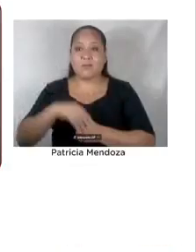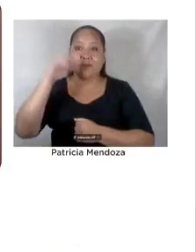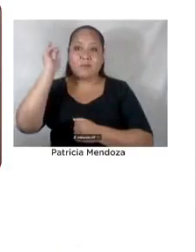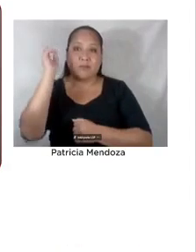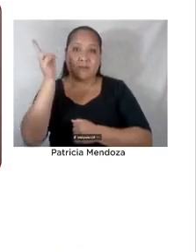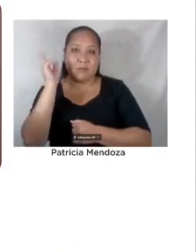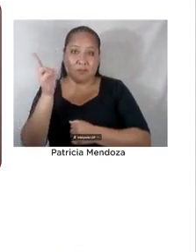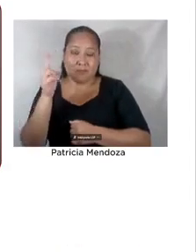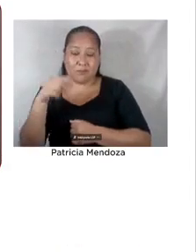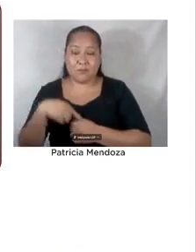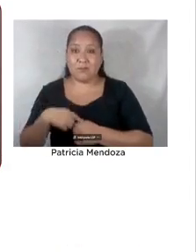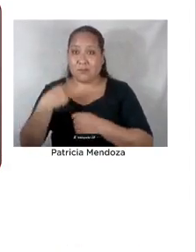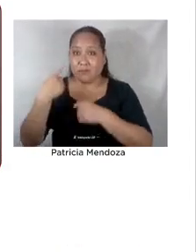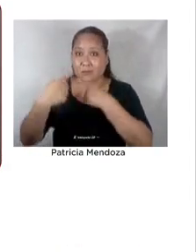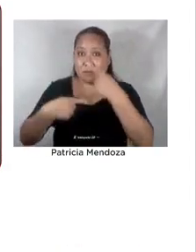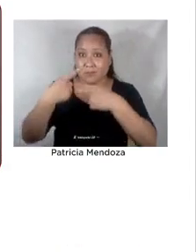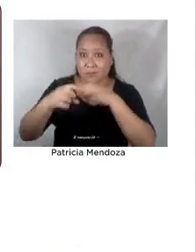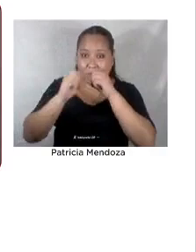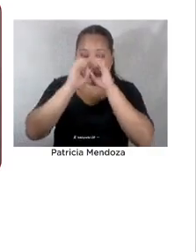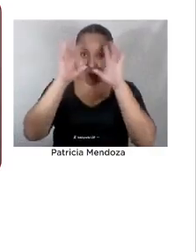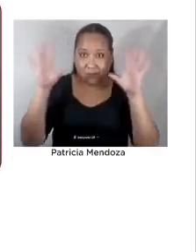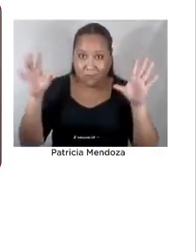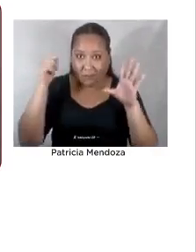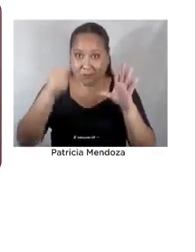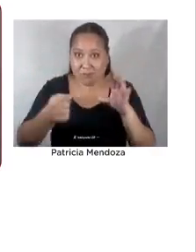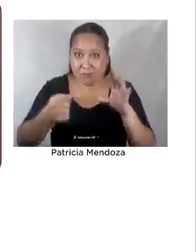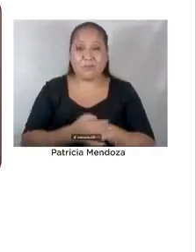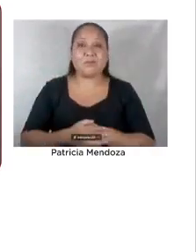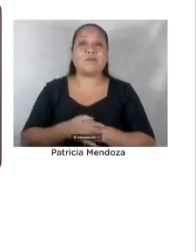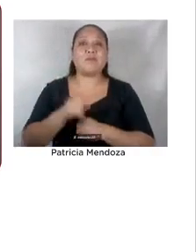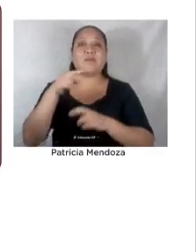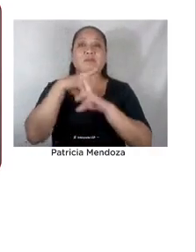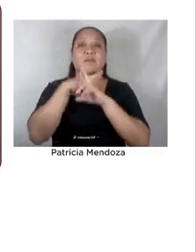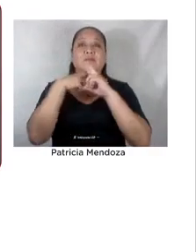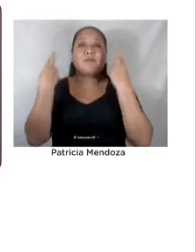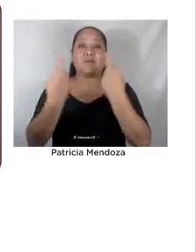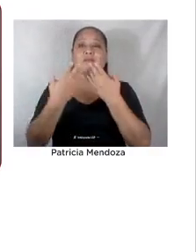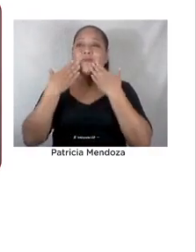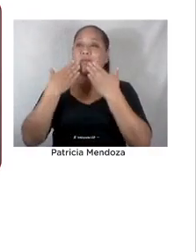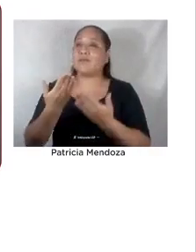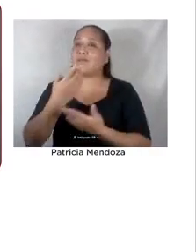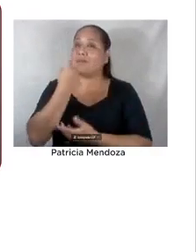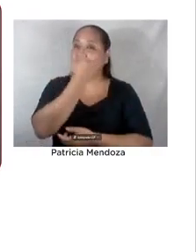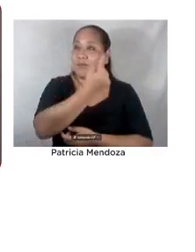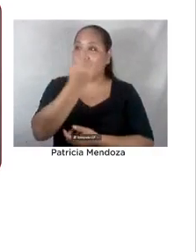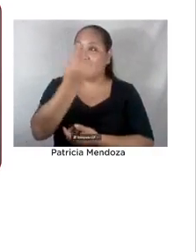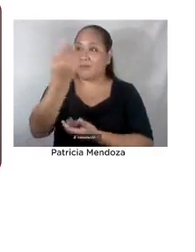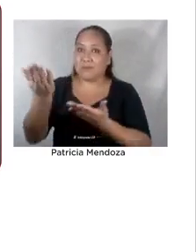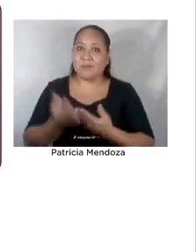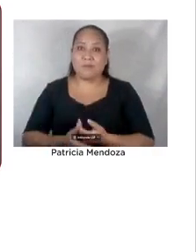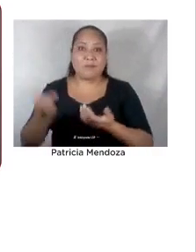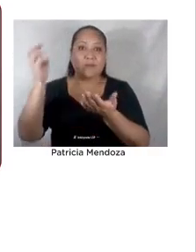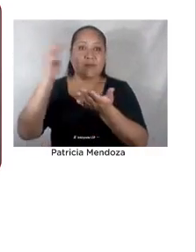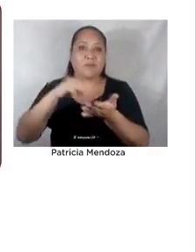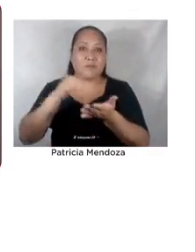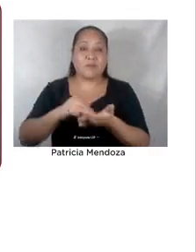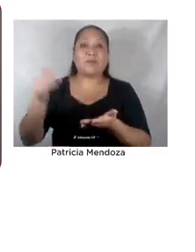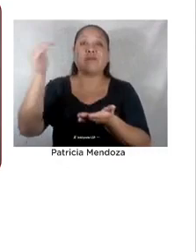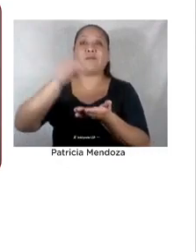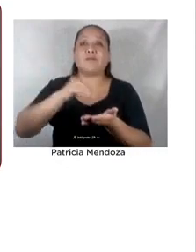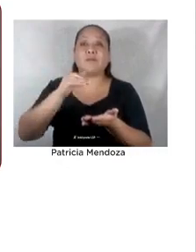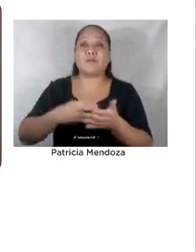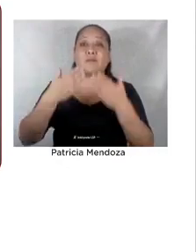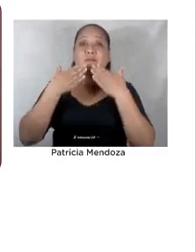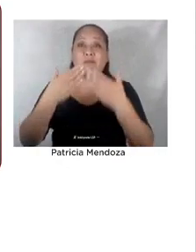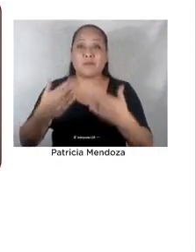al Día webinar. Queremos darle las gracias a todos nuestros invitados. Una vez más, un especial agradecimiento también